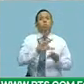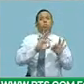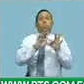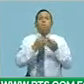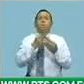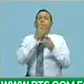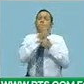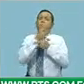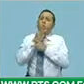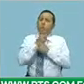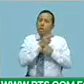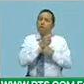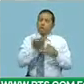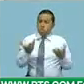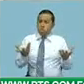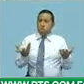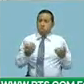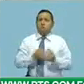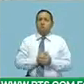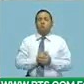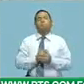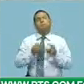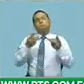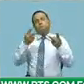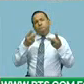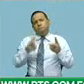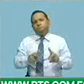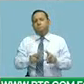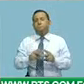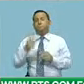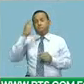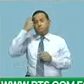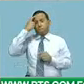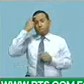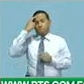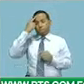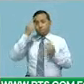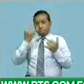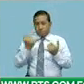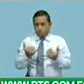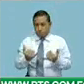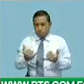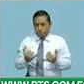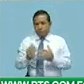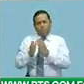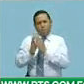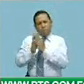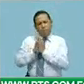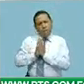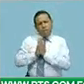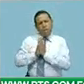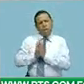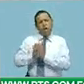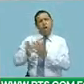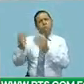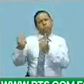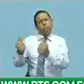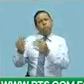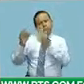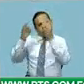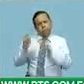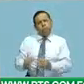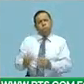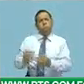además creo que este es el momento donde debemos pedirle y exigirle al gobierno que declara el estado de emergencia